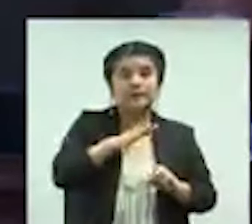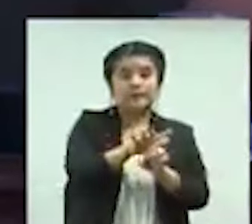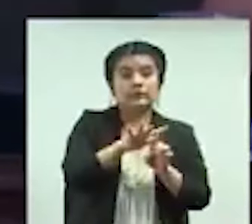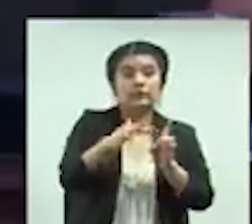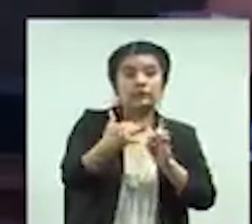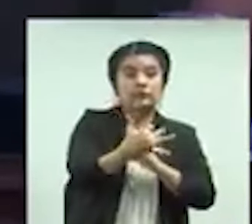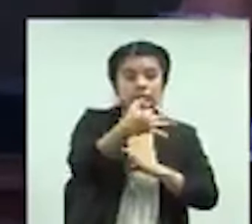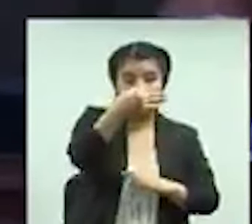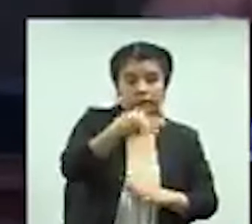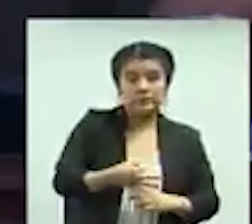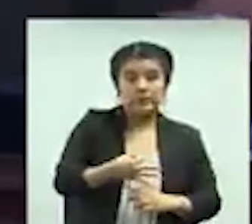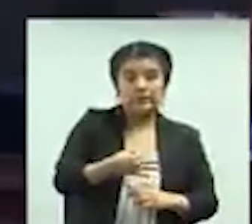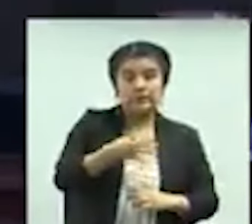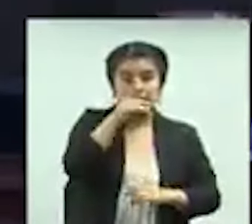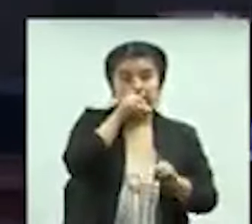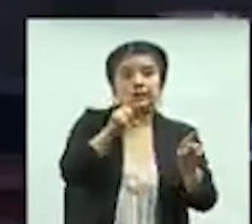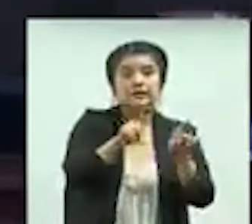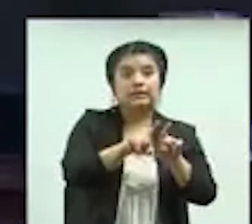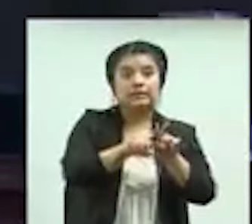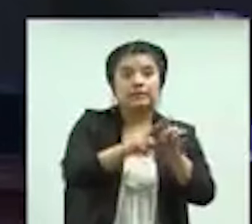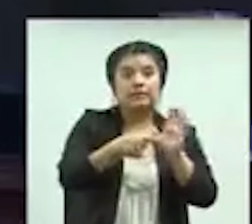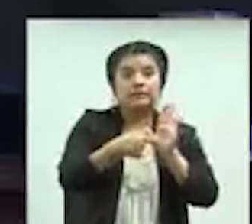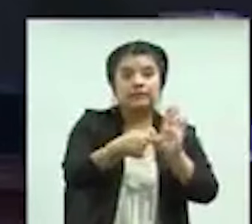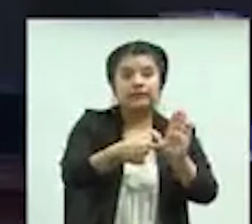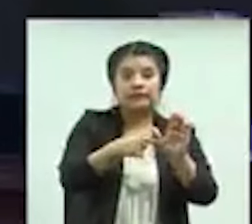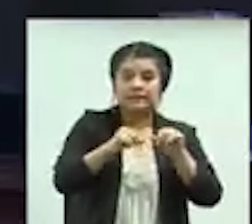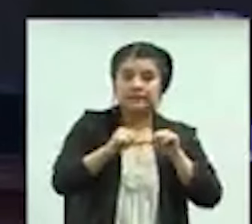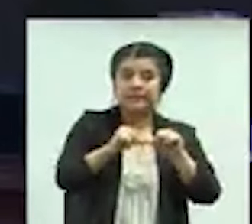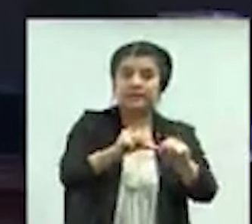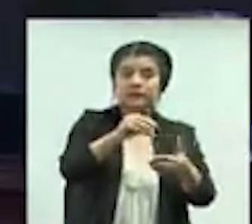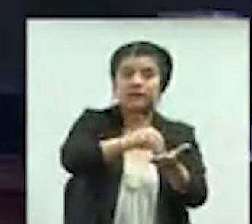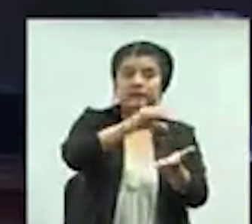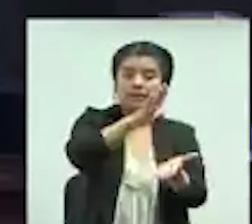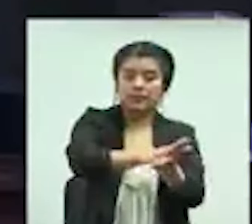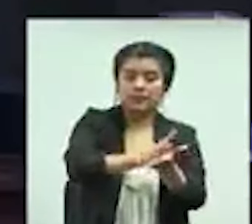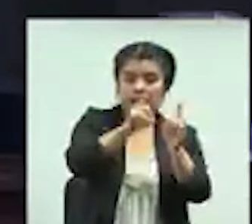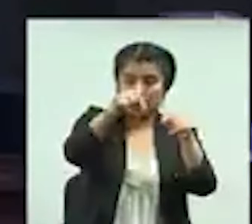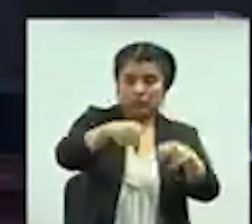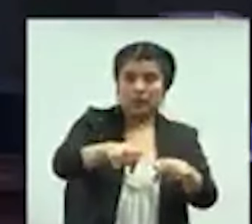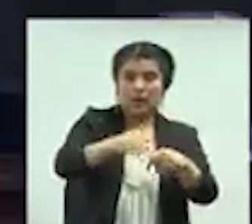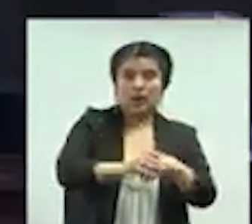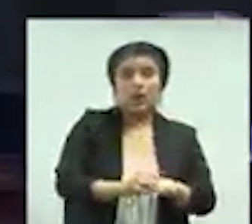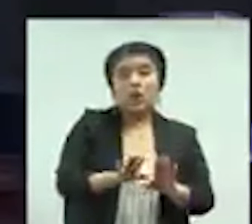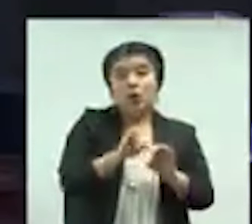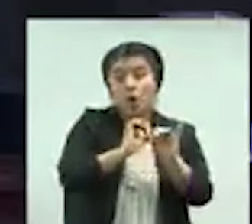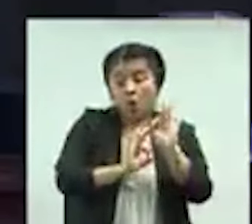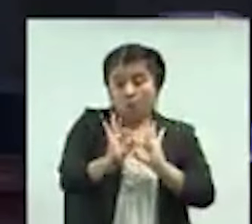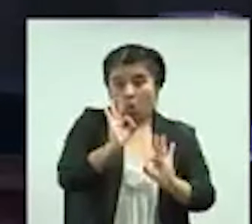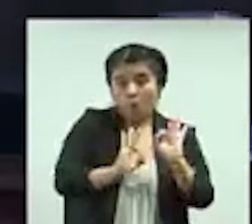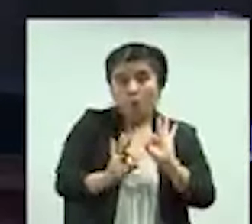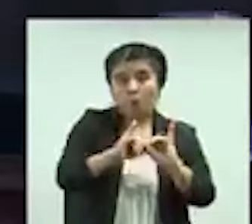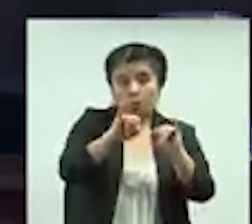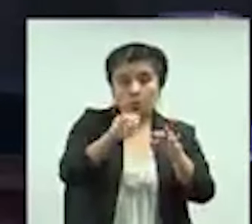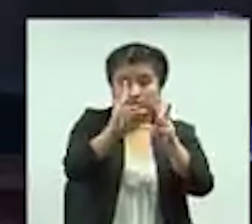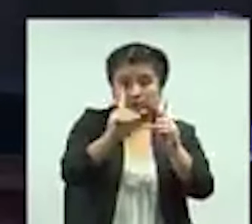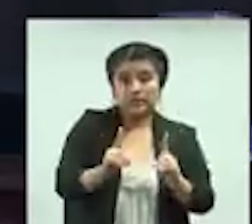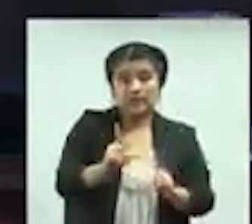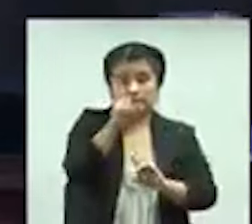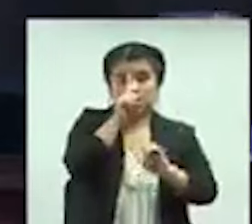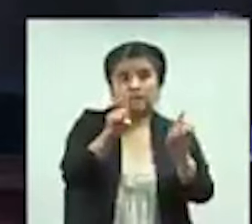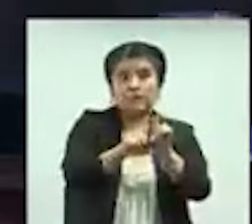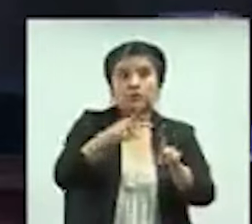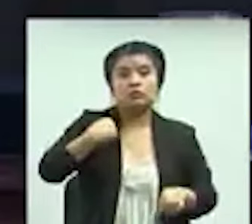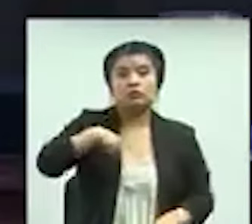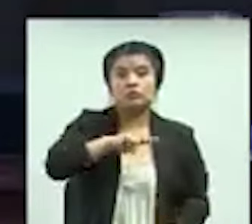condiciones y poderle dar continuidad a esta interpelación. De lo contrario, como junta directiva también